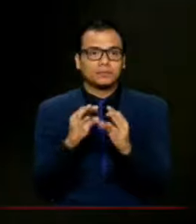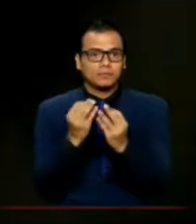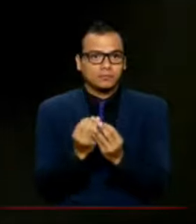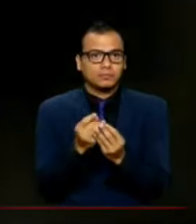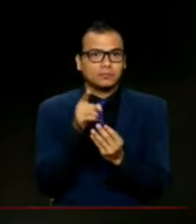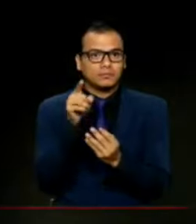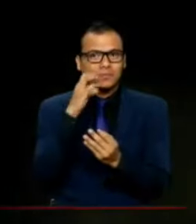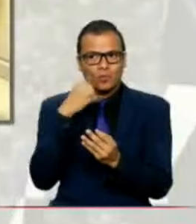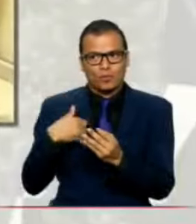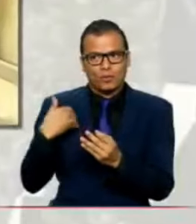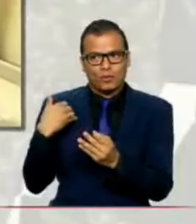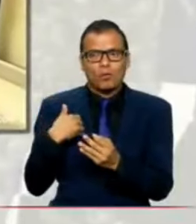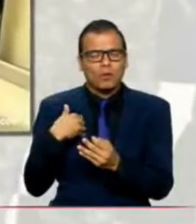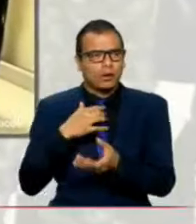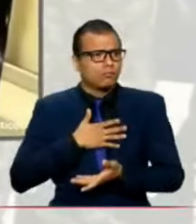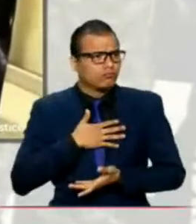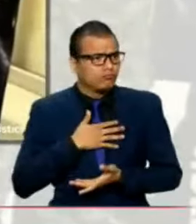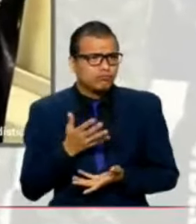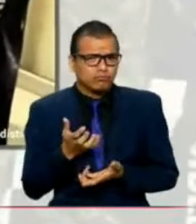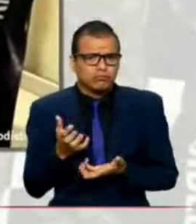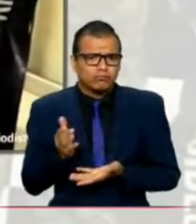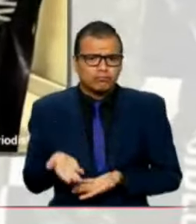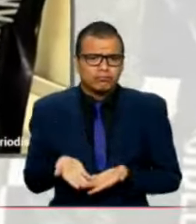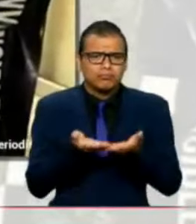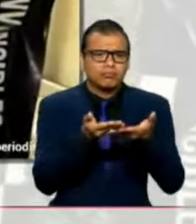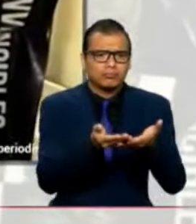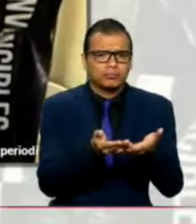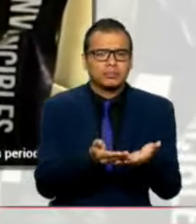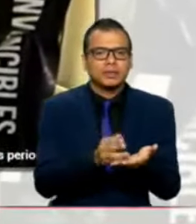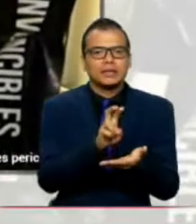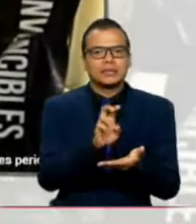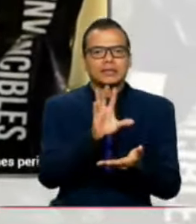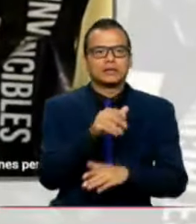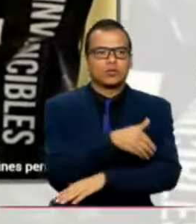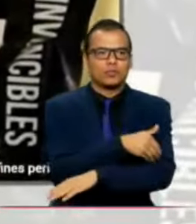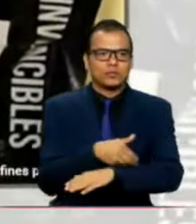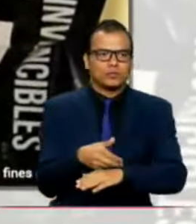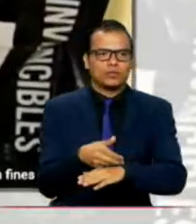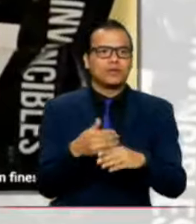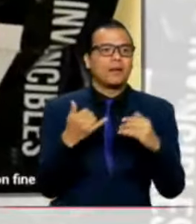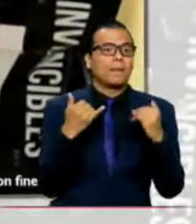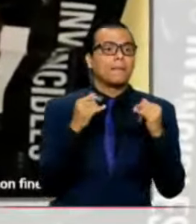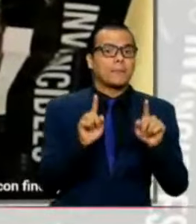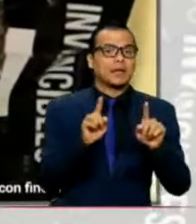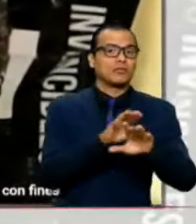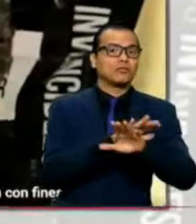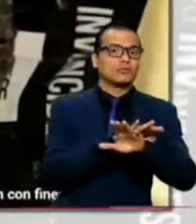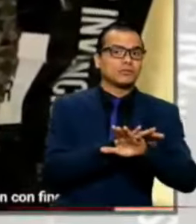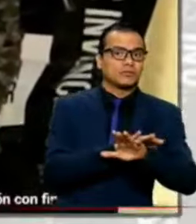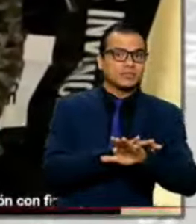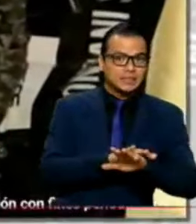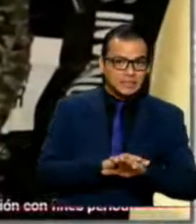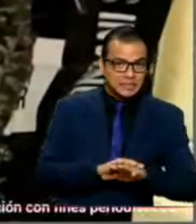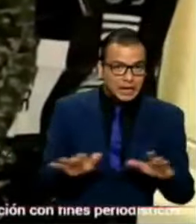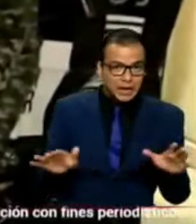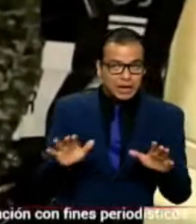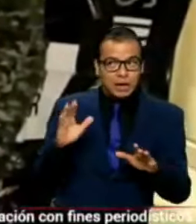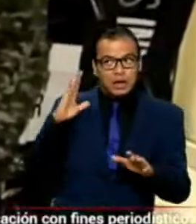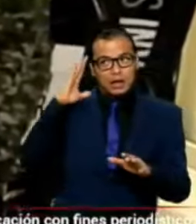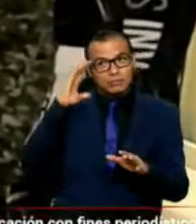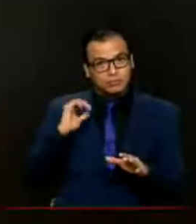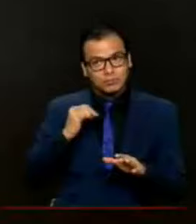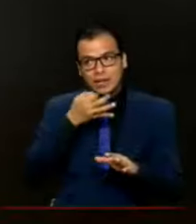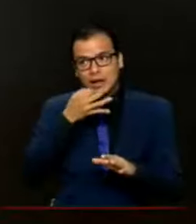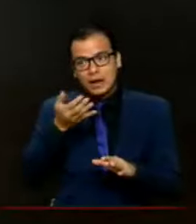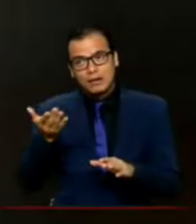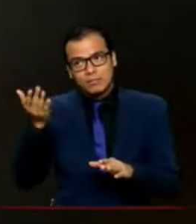pesos antes de que el joven fuera capturado en flagrancia durante una operación encubierta mientras recibía el dinero. Aunque enfrenta